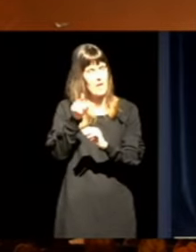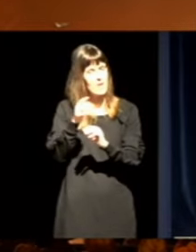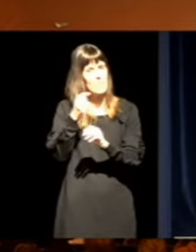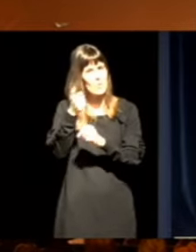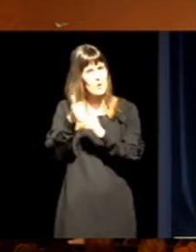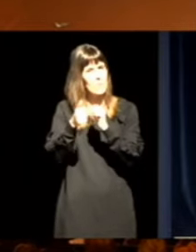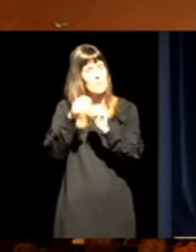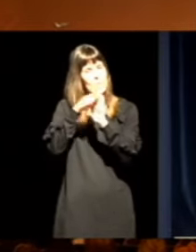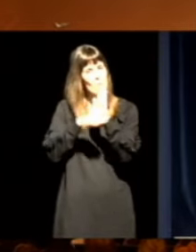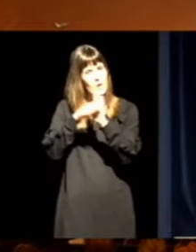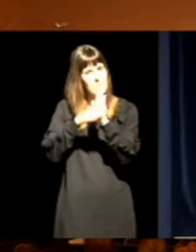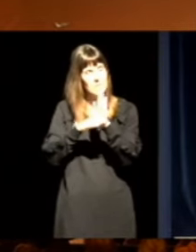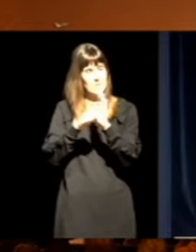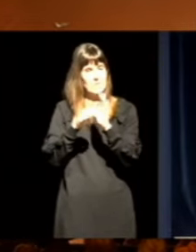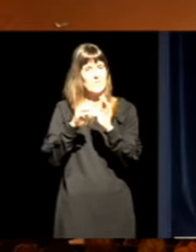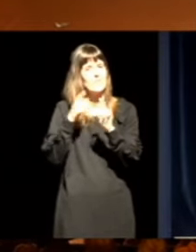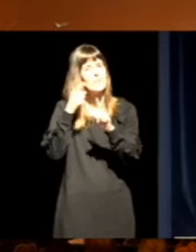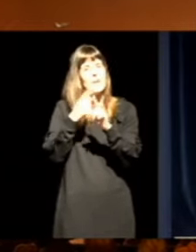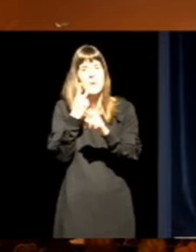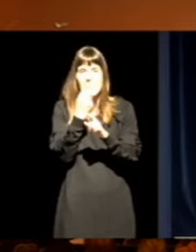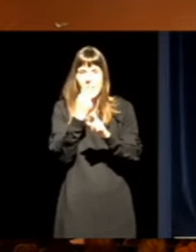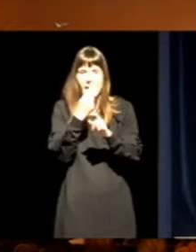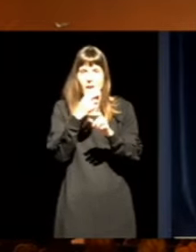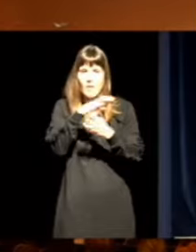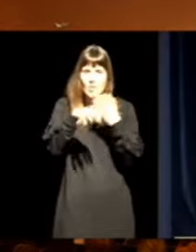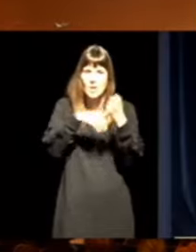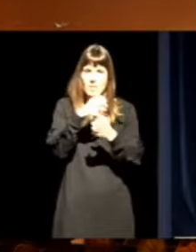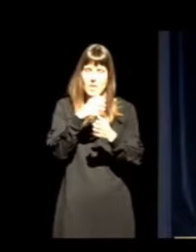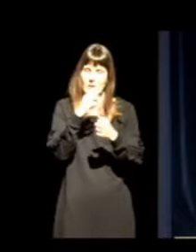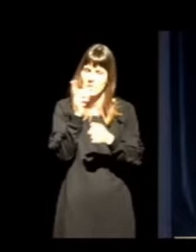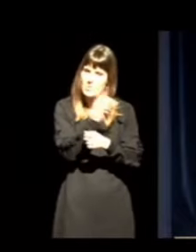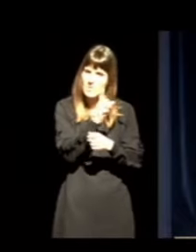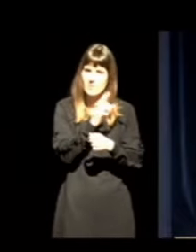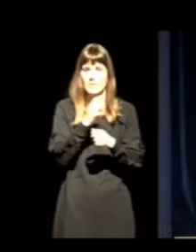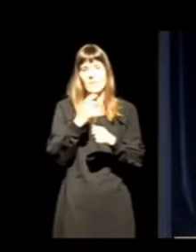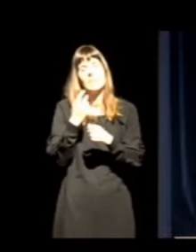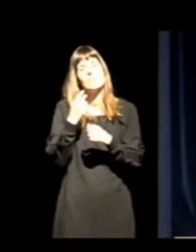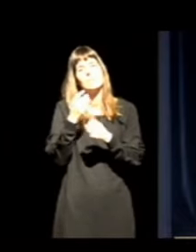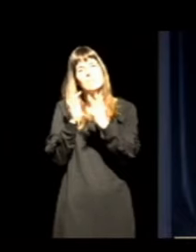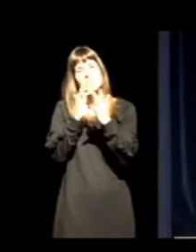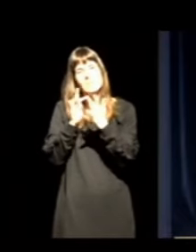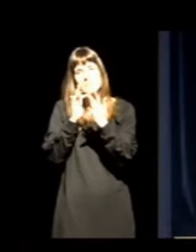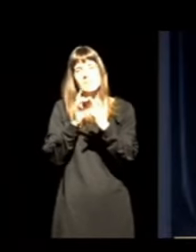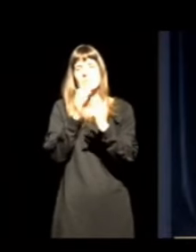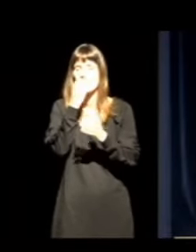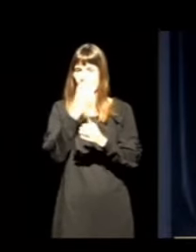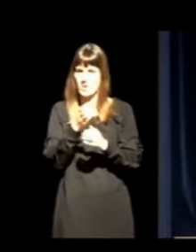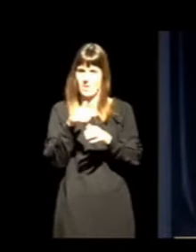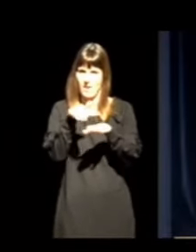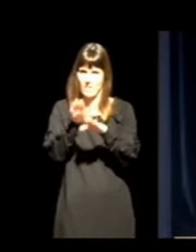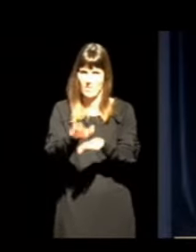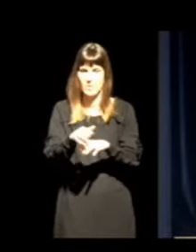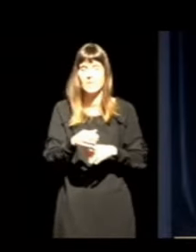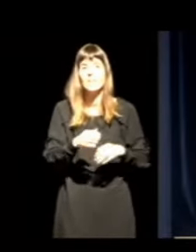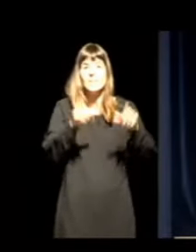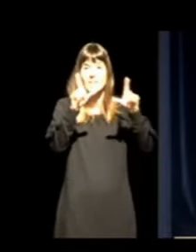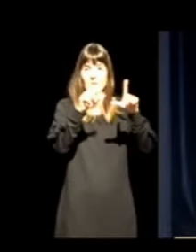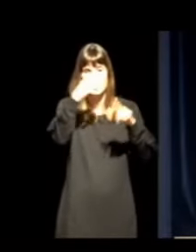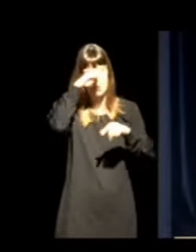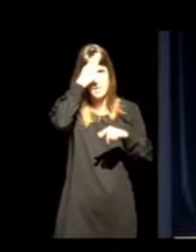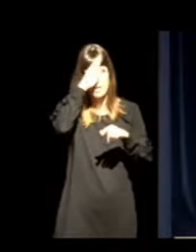no a la violencia en la pareja y sí a las relaciones de buen trato. En la televisión mexicana le pidieron que